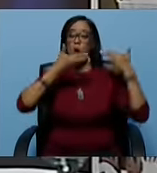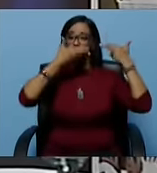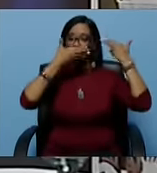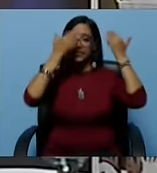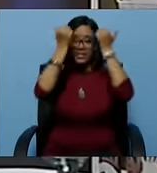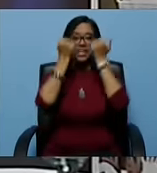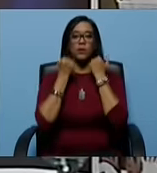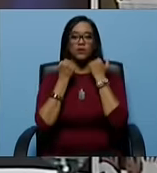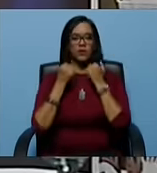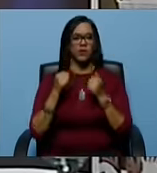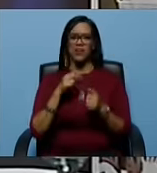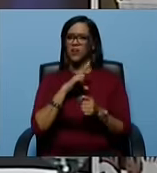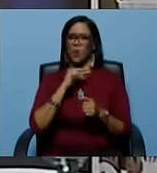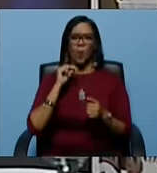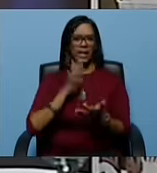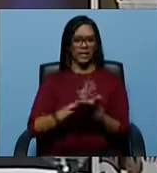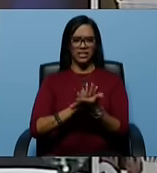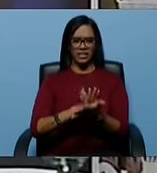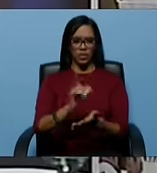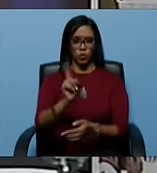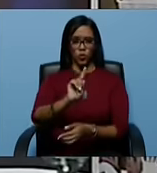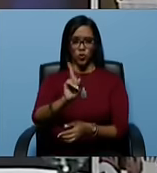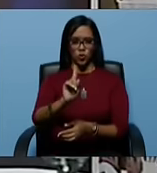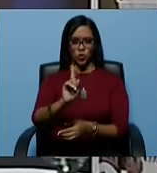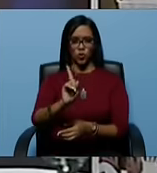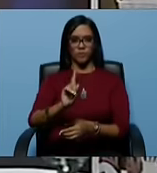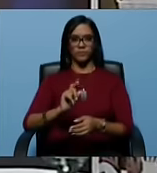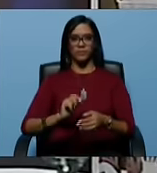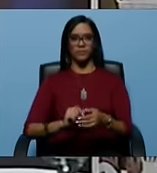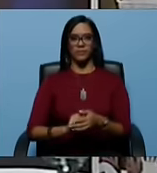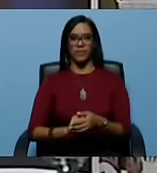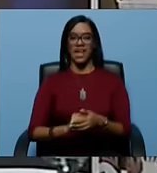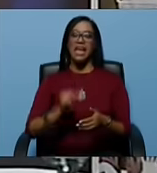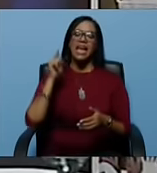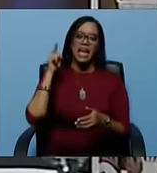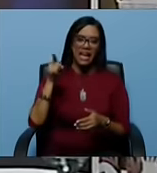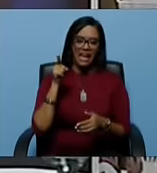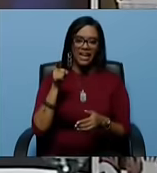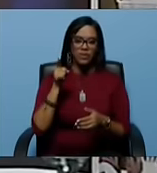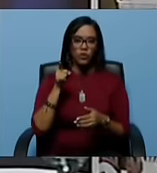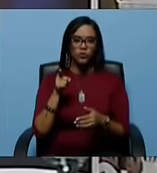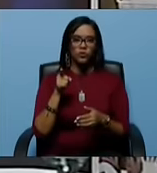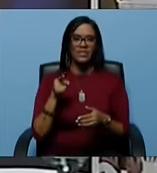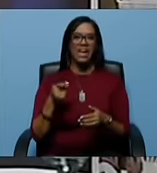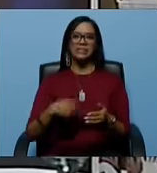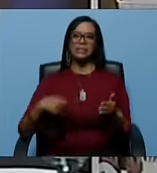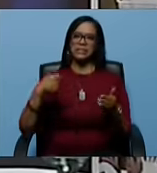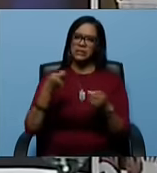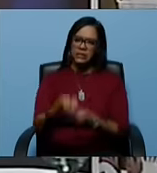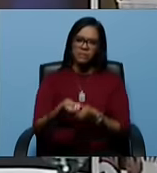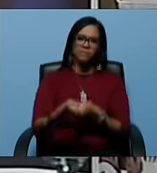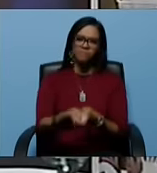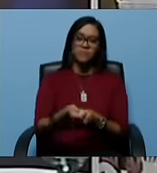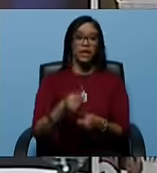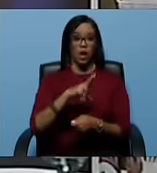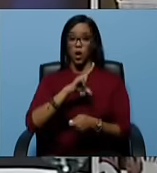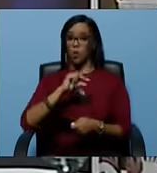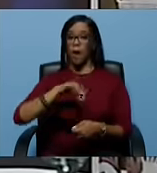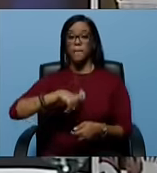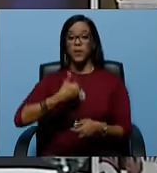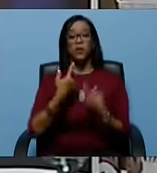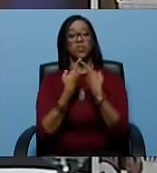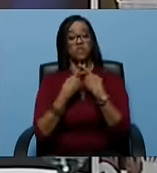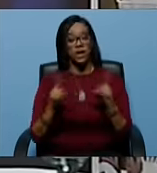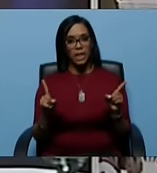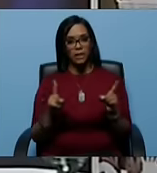no es que se han quedado tranquilos, no. Ellos han insistido, no han podido, es otra cosa. No han podido, es otra cosa. Por